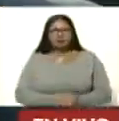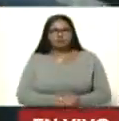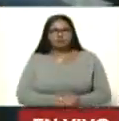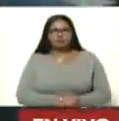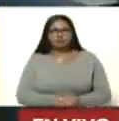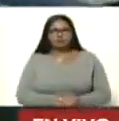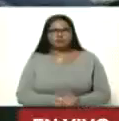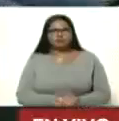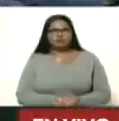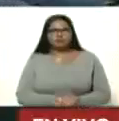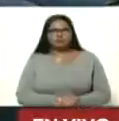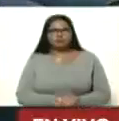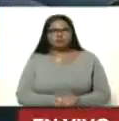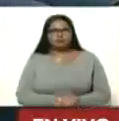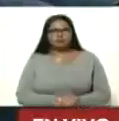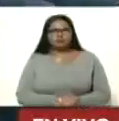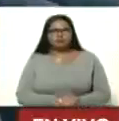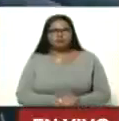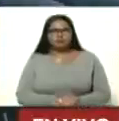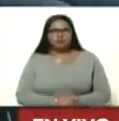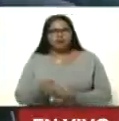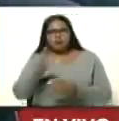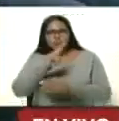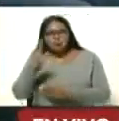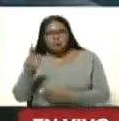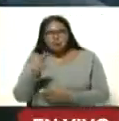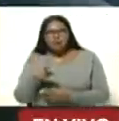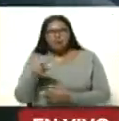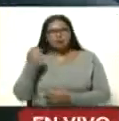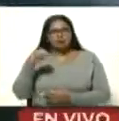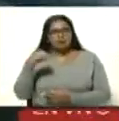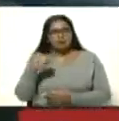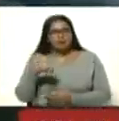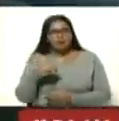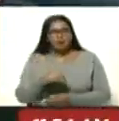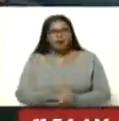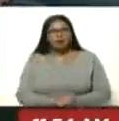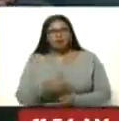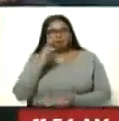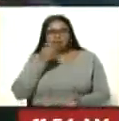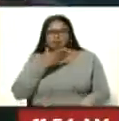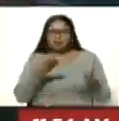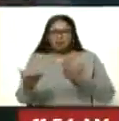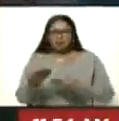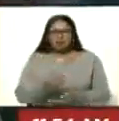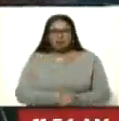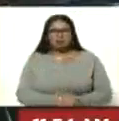Le Duyen. Excelentísimo embajador de la República de Nicaragua, camarada Orlando José Gómez.